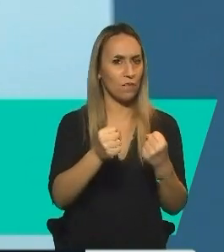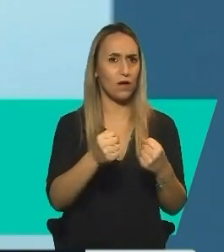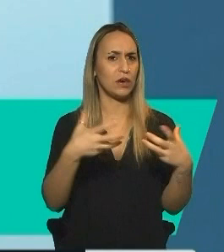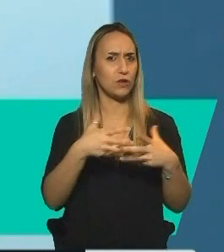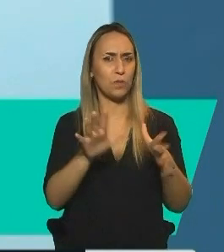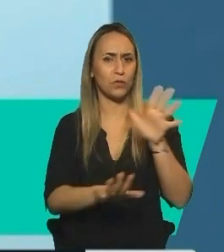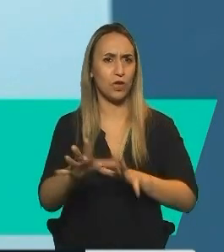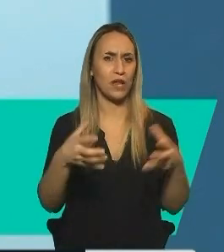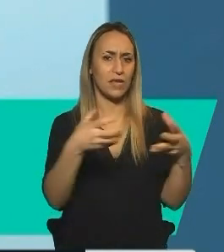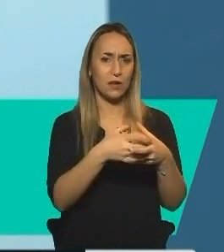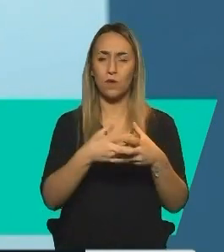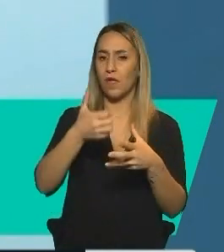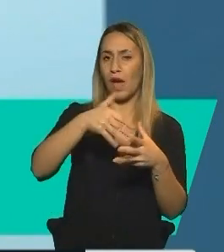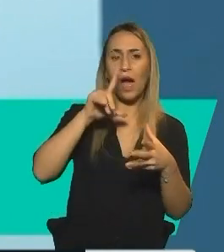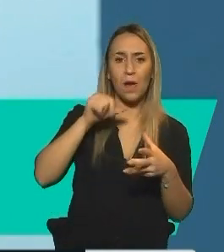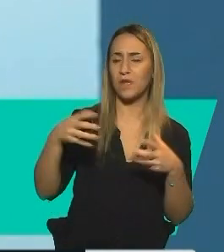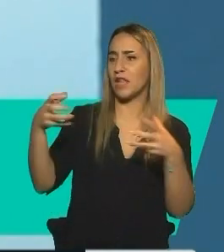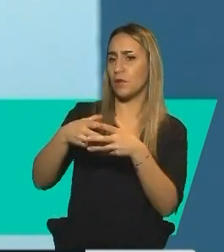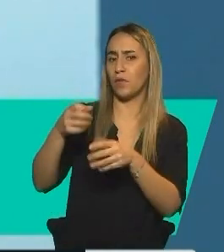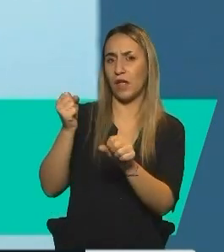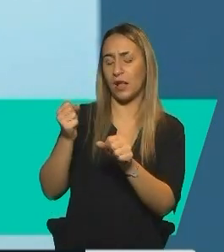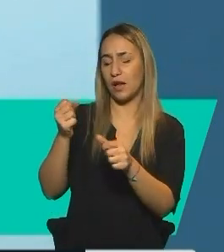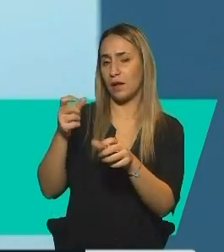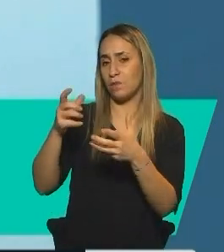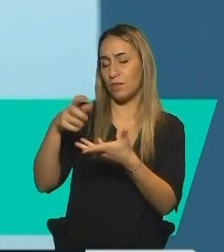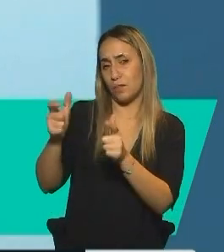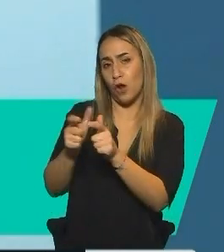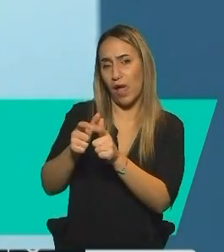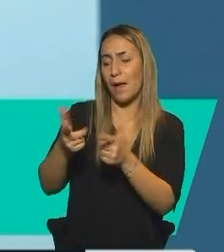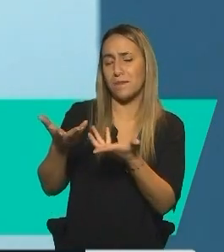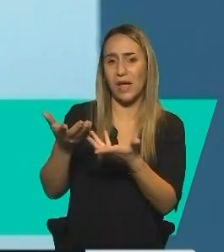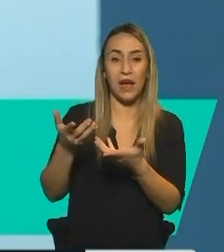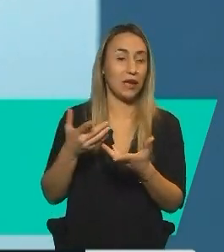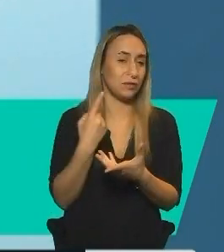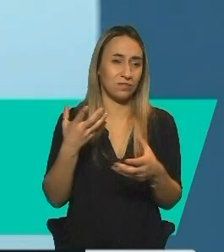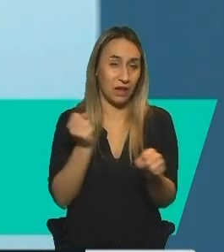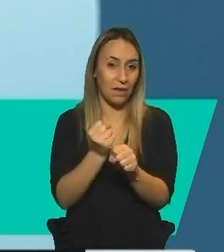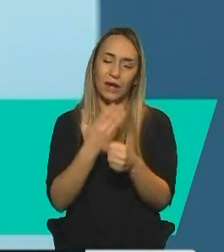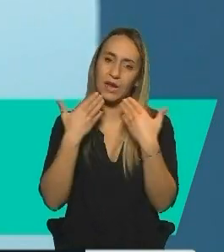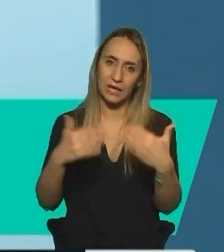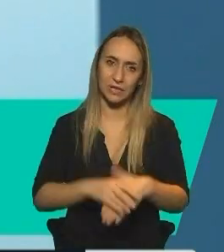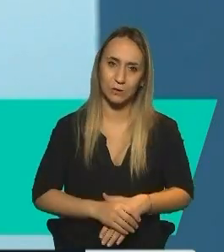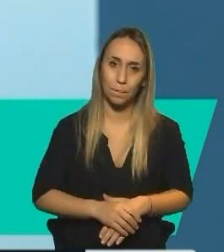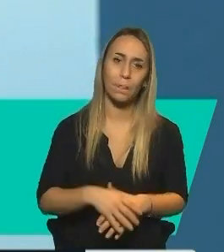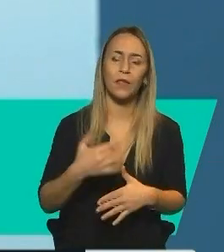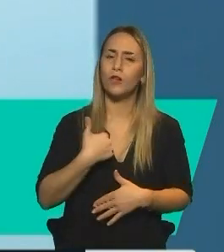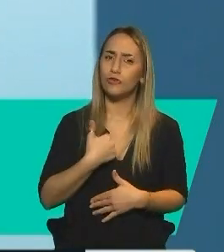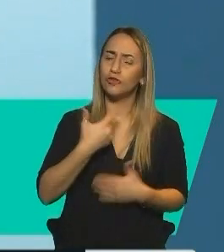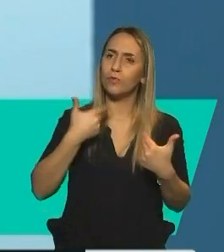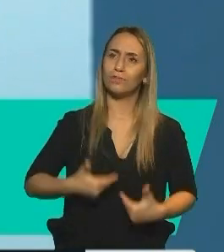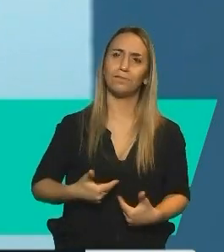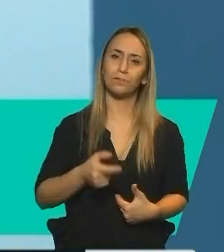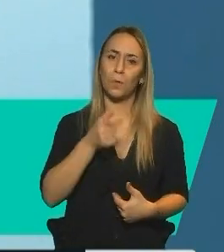equipo de AMI, al equipo del programa y a los trabajadores. El mensaje a la sociedad es que